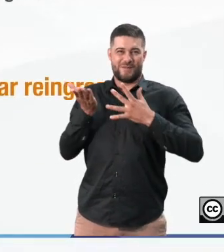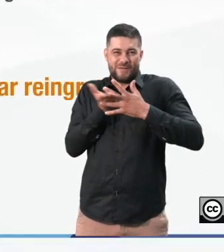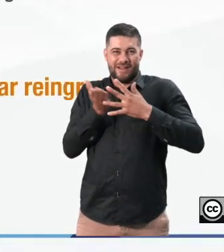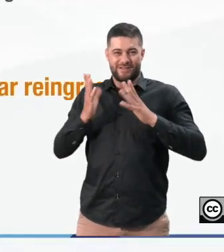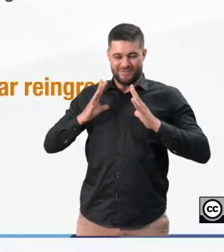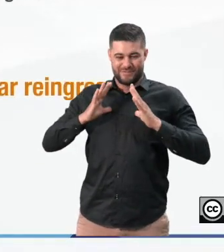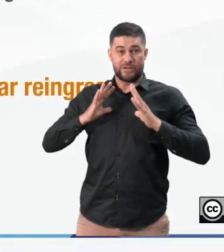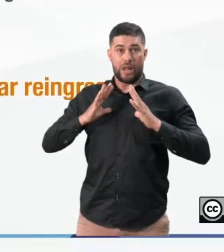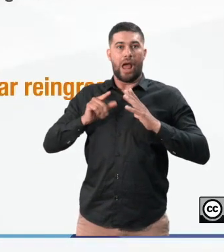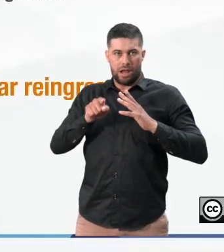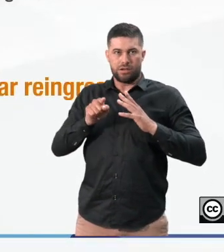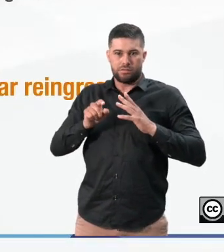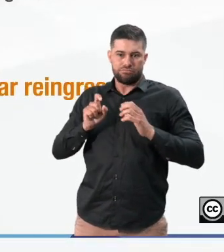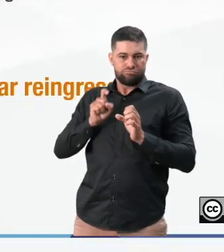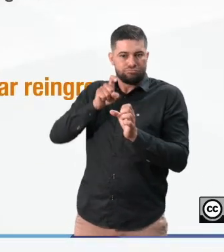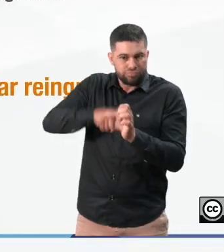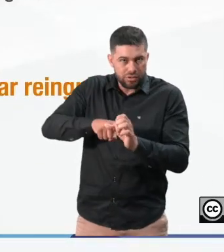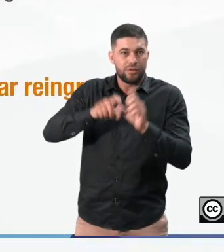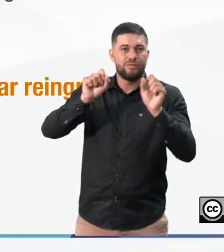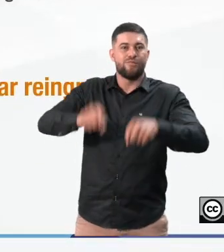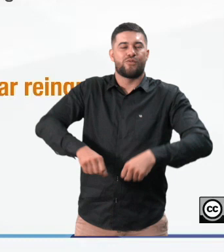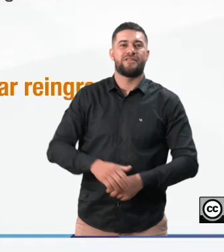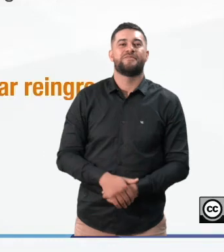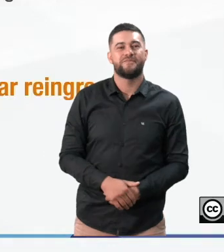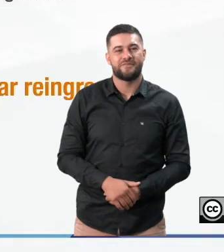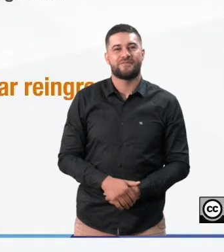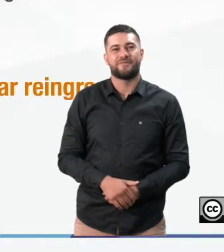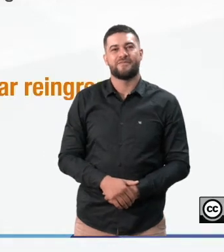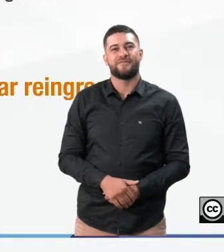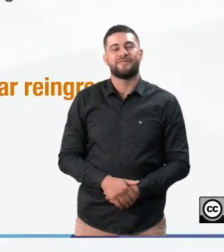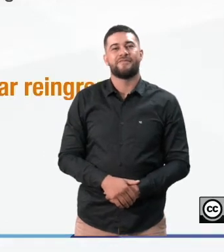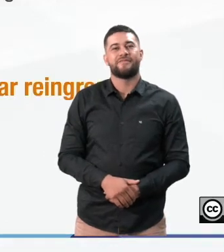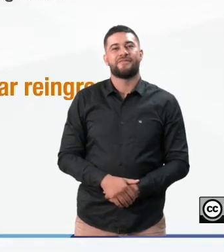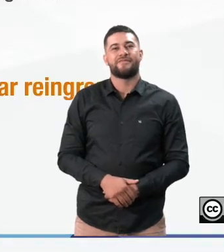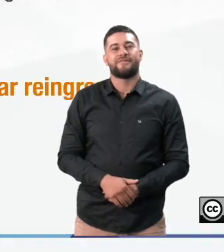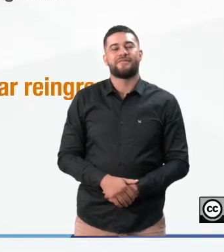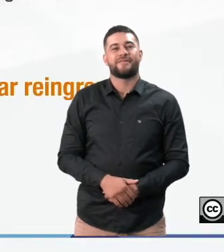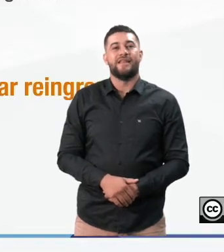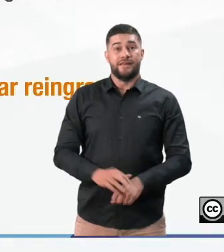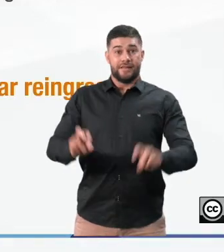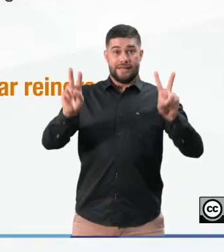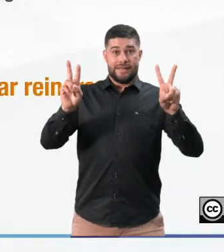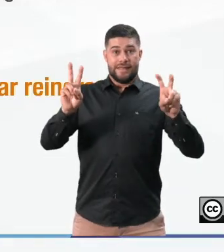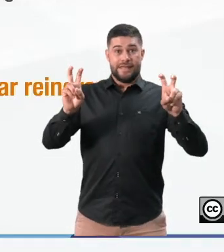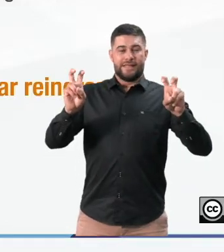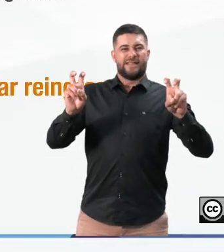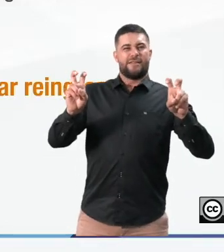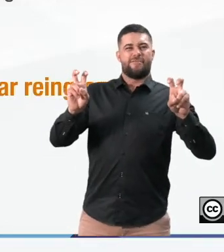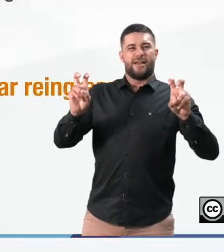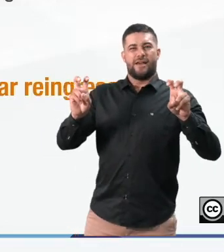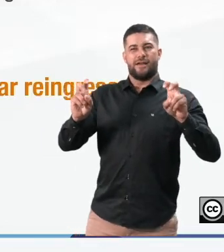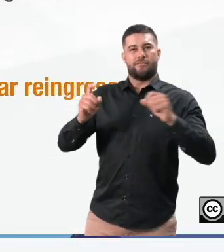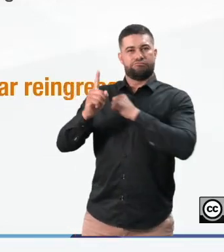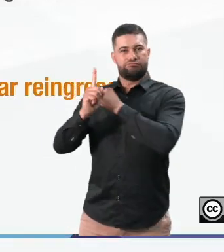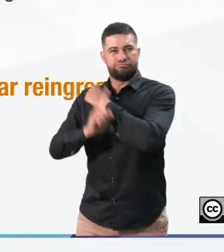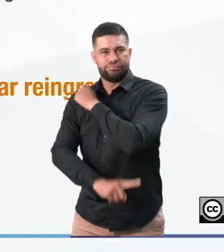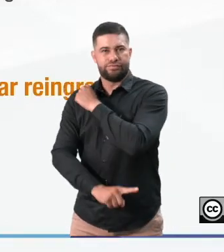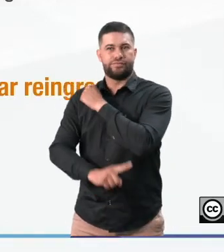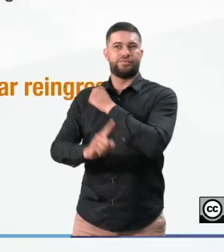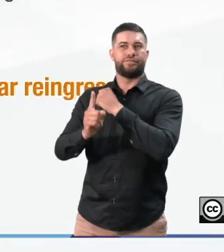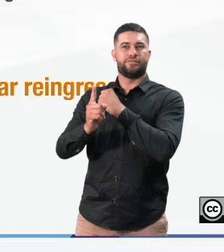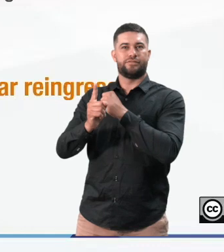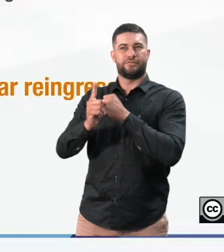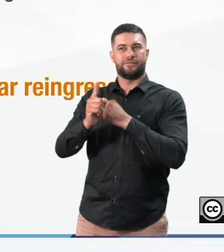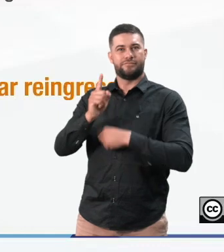Ustedes pueden hacer reingresos. ¿Esto qué quiere decir? Que si salieron de la universidad por alguna u otra razón